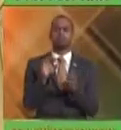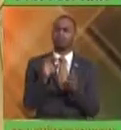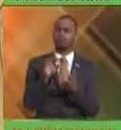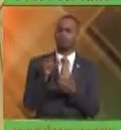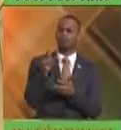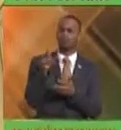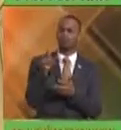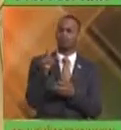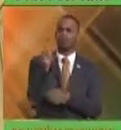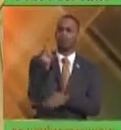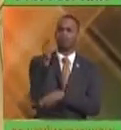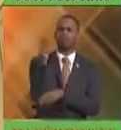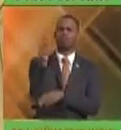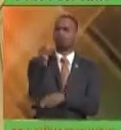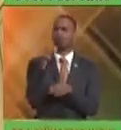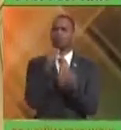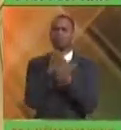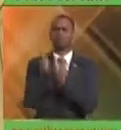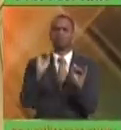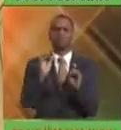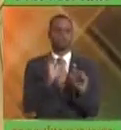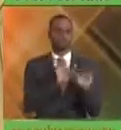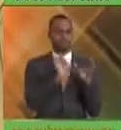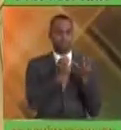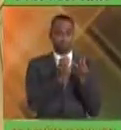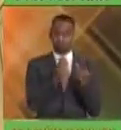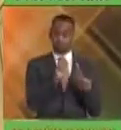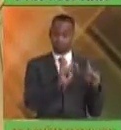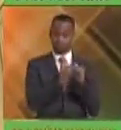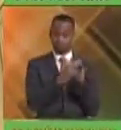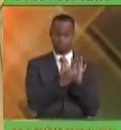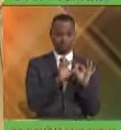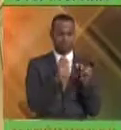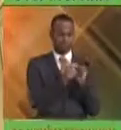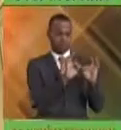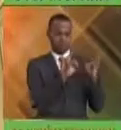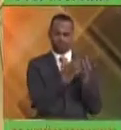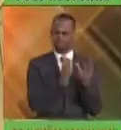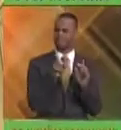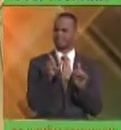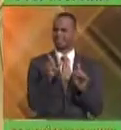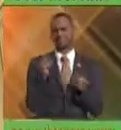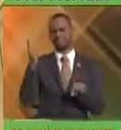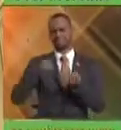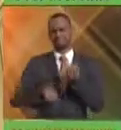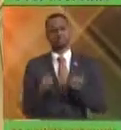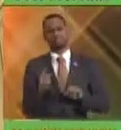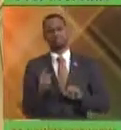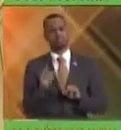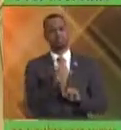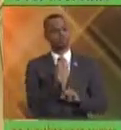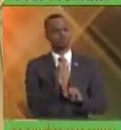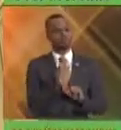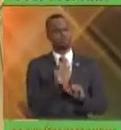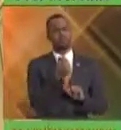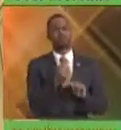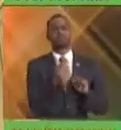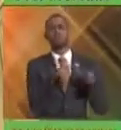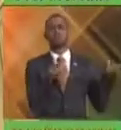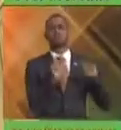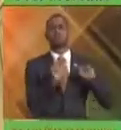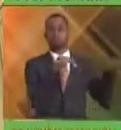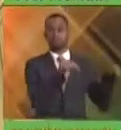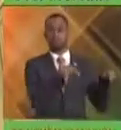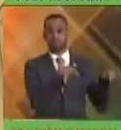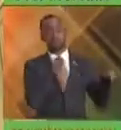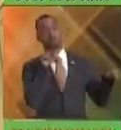hotel no es accesible pero si el hotel brinda criterios espacios que son accesibles esa familia va a ir con mucho peso y para